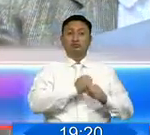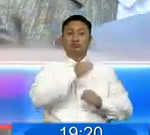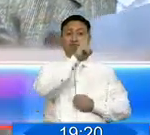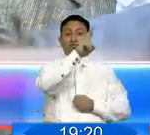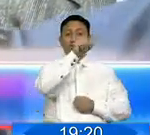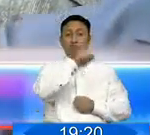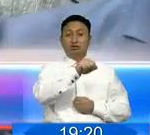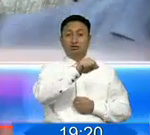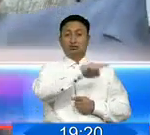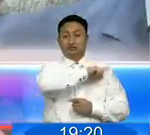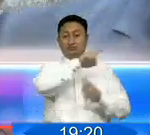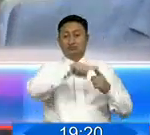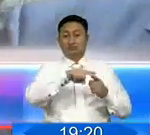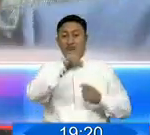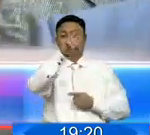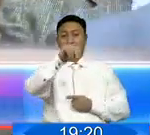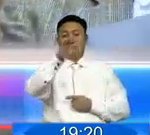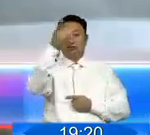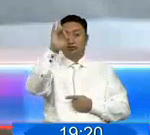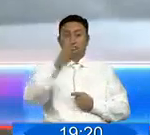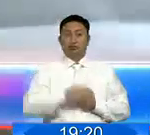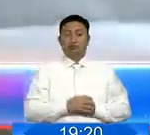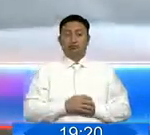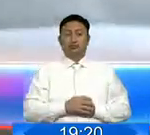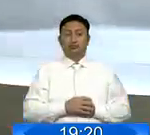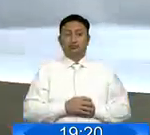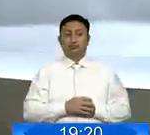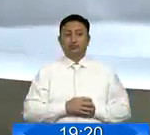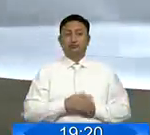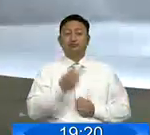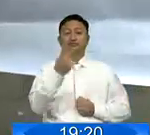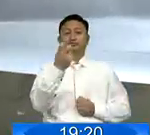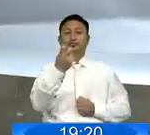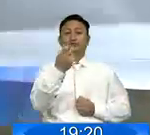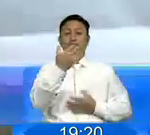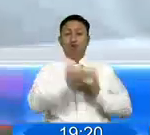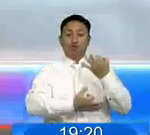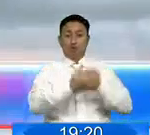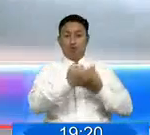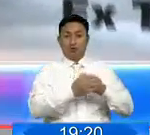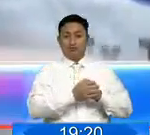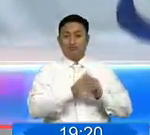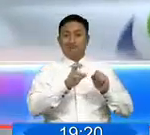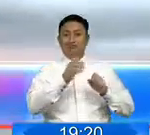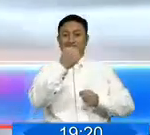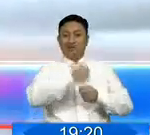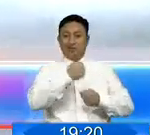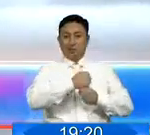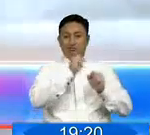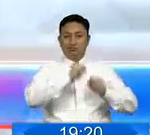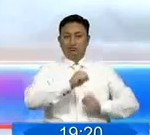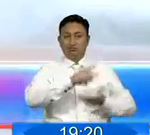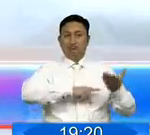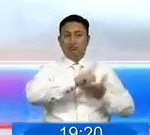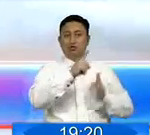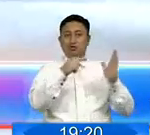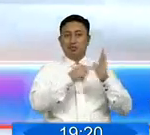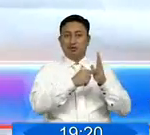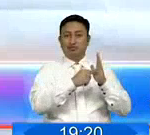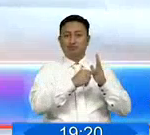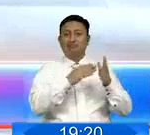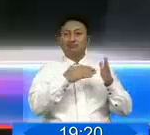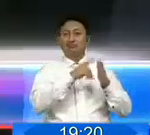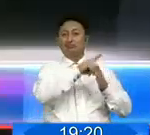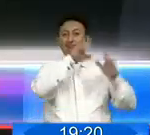2000 hasta el año 2018. Son más de 12 causas procesales en el ámbito laboral y tributario que siguen en contra de la